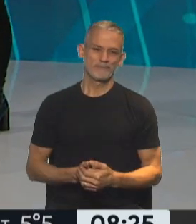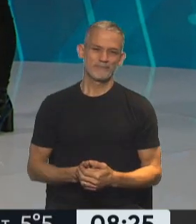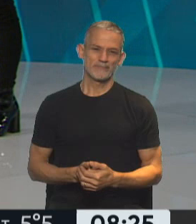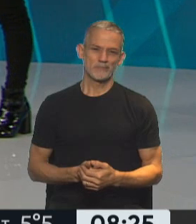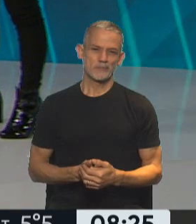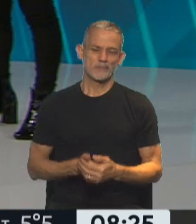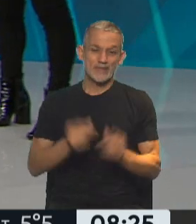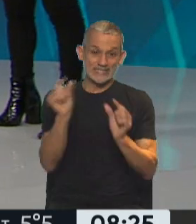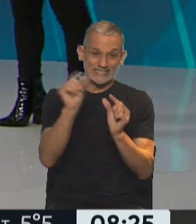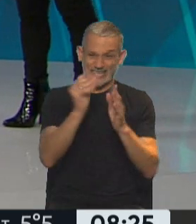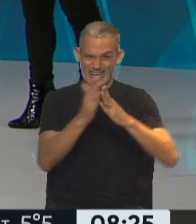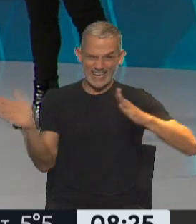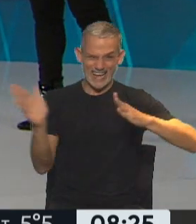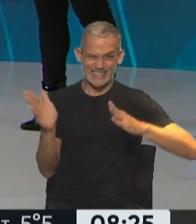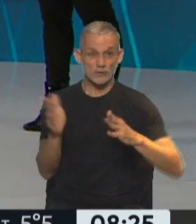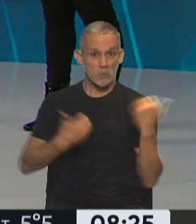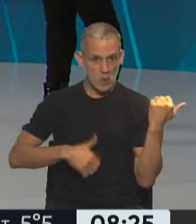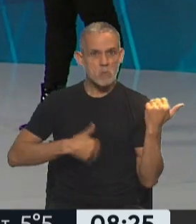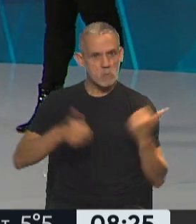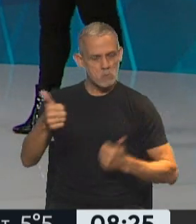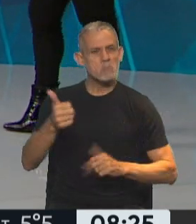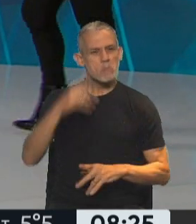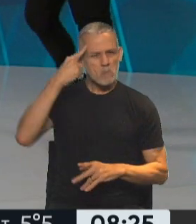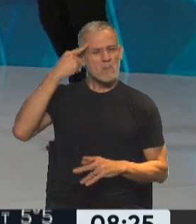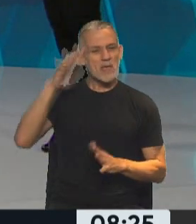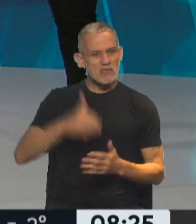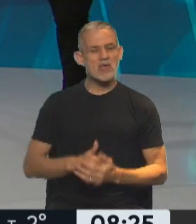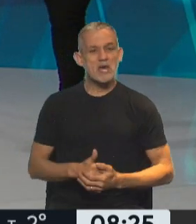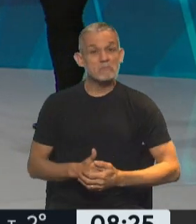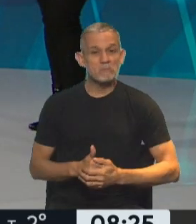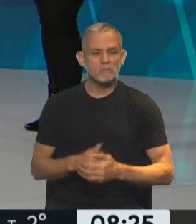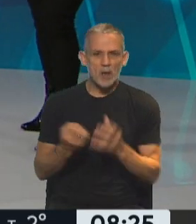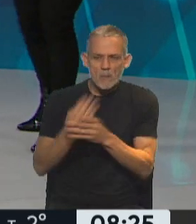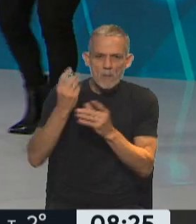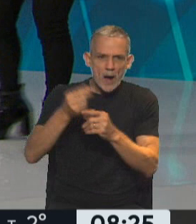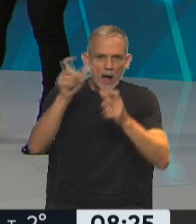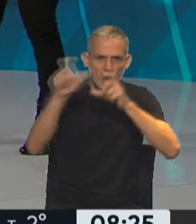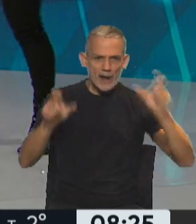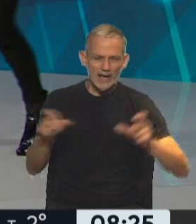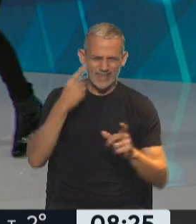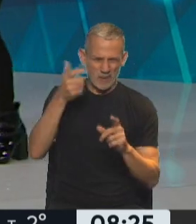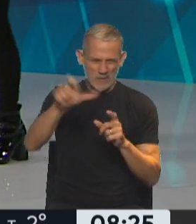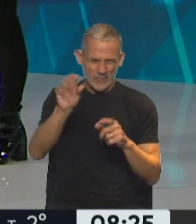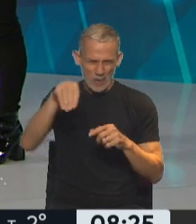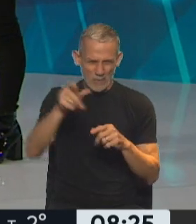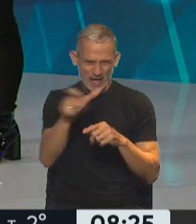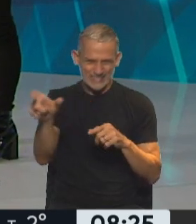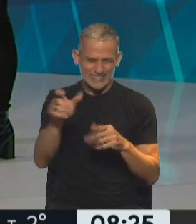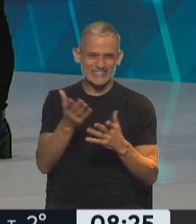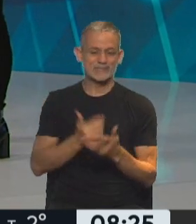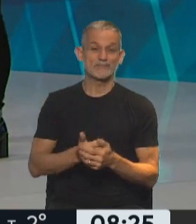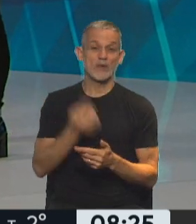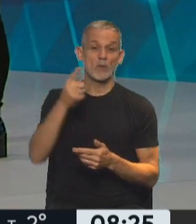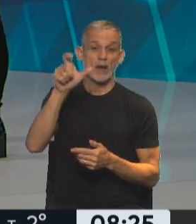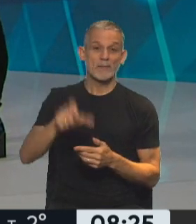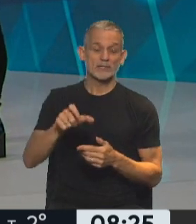se viralizó también. Bien por la banda, Muy bien por la banda. La creatividad de la gente. No sé si tenemos el otro video de uno de los usuarios